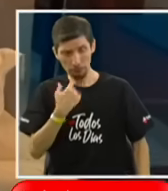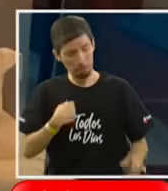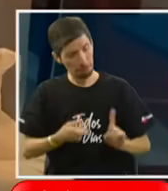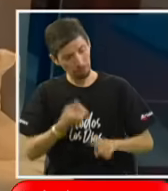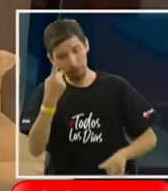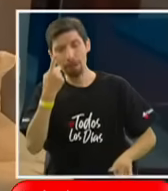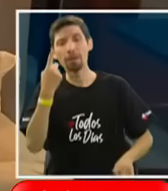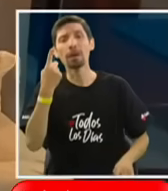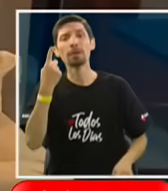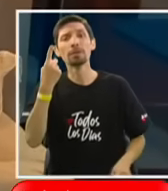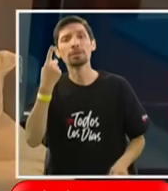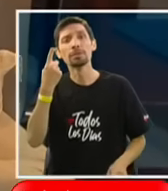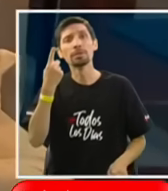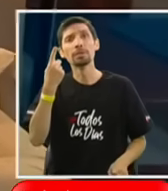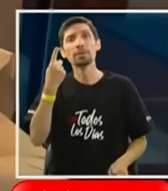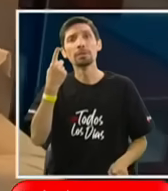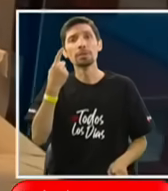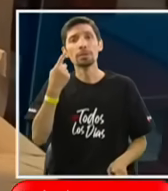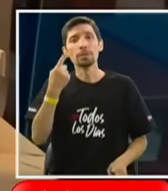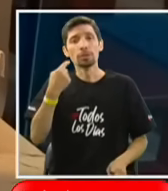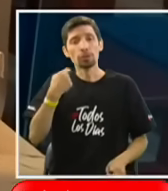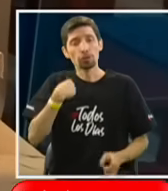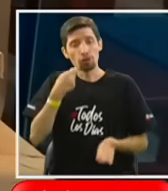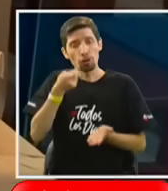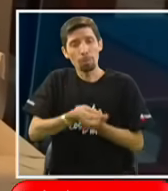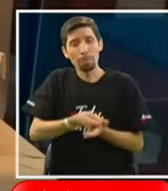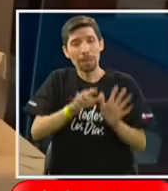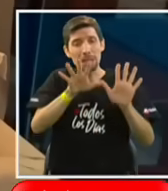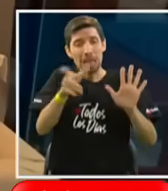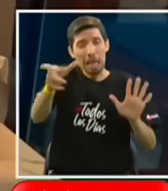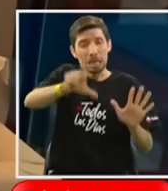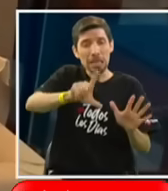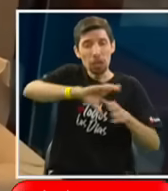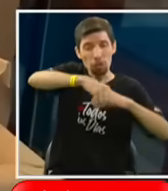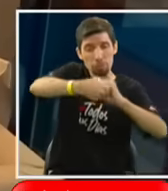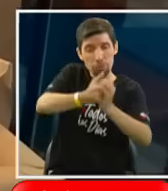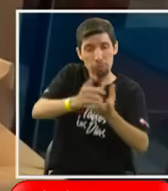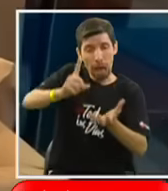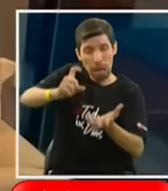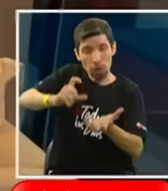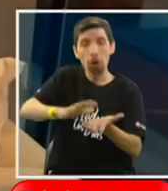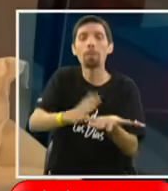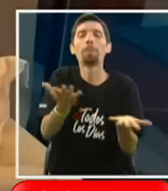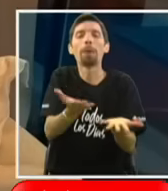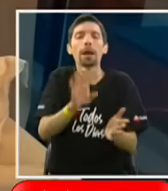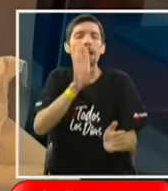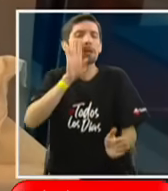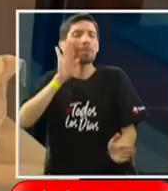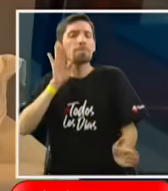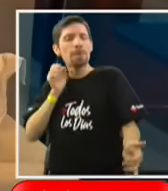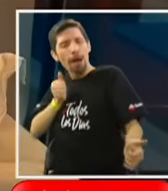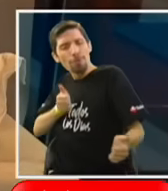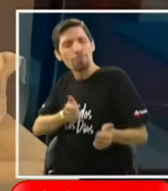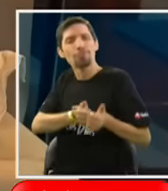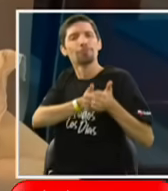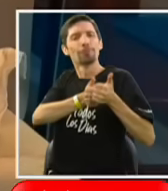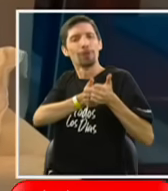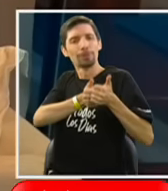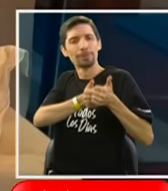primera vez. Igual. Compré 10 litros de alcohol gel para desinfectarnos